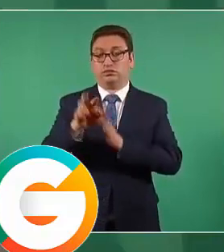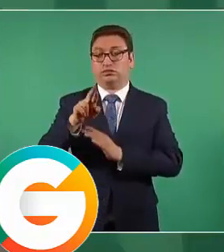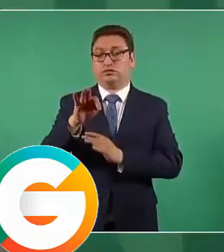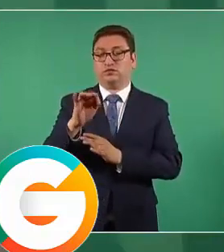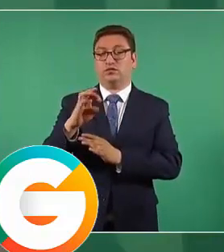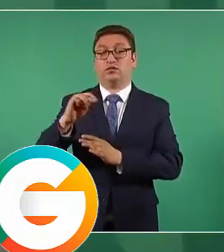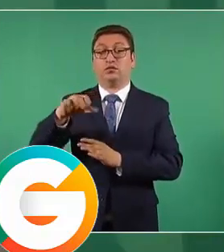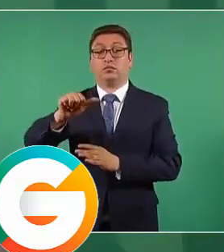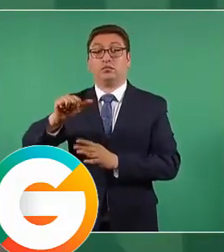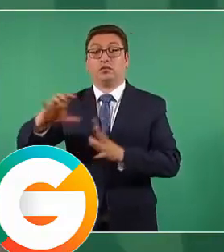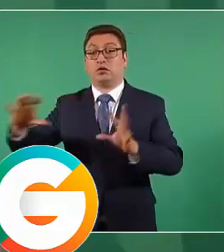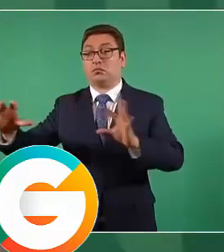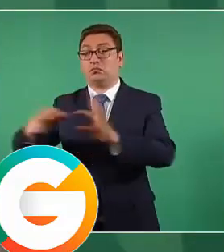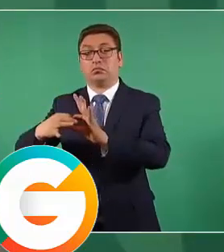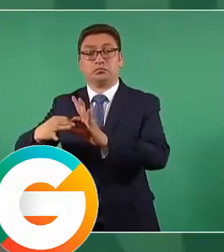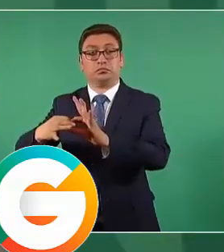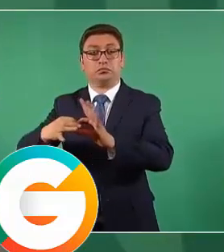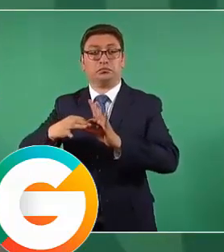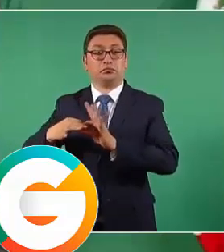coinciden